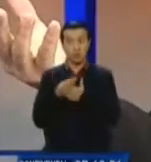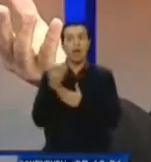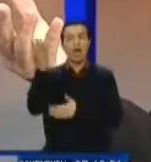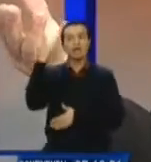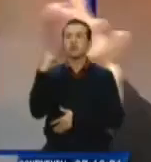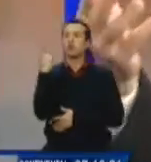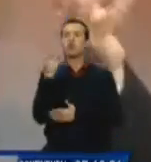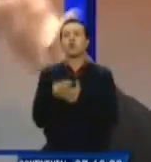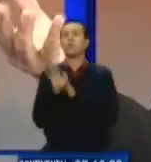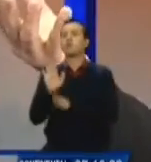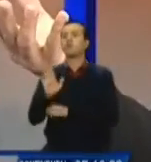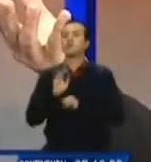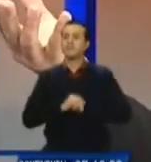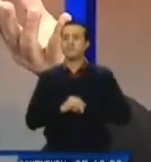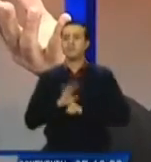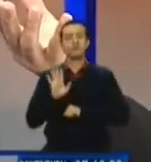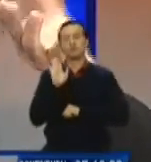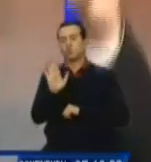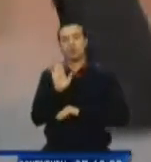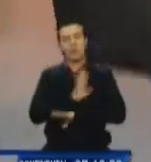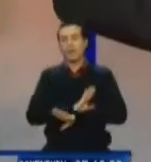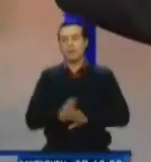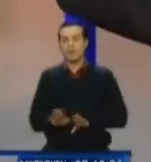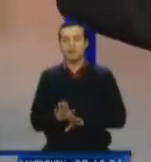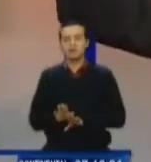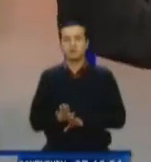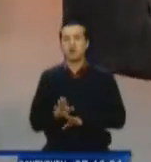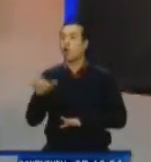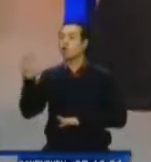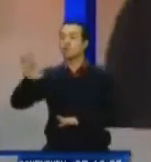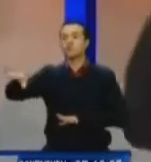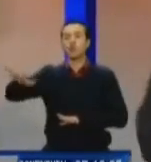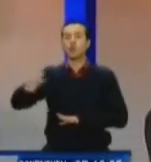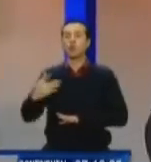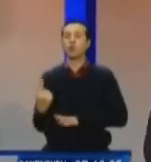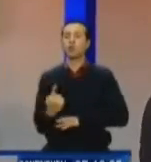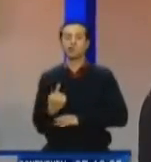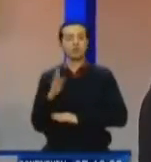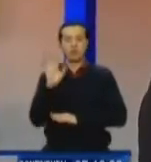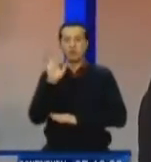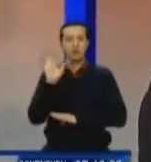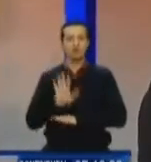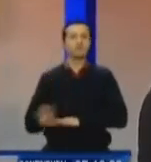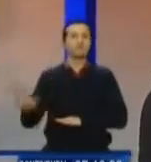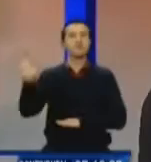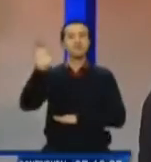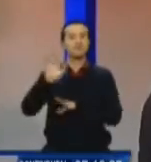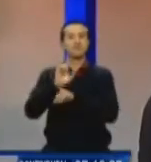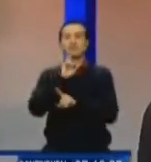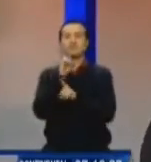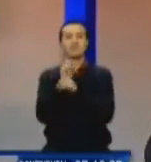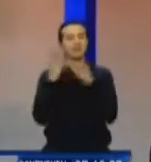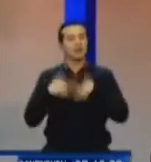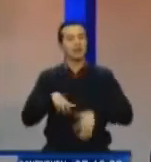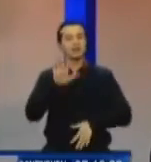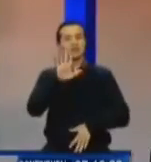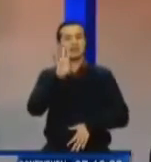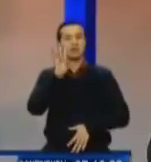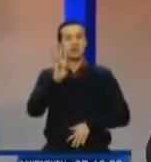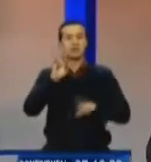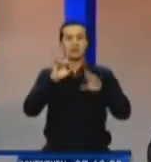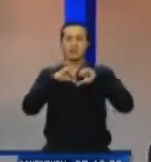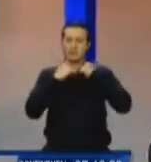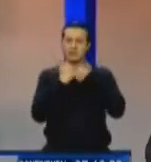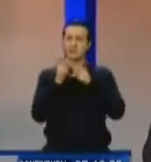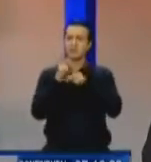práctica de antes la ley del cómic solito no es cierto esto de aquí está repartido en todo el país por eso hemos dicho 57 asambleas